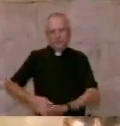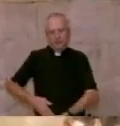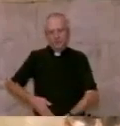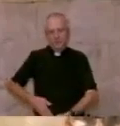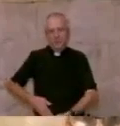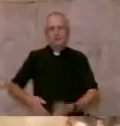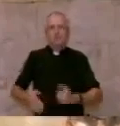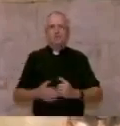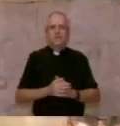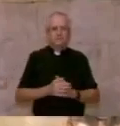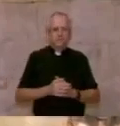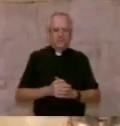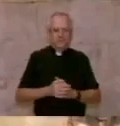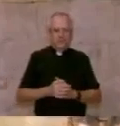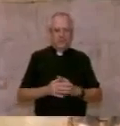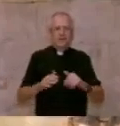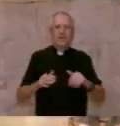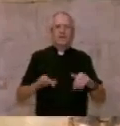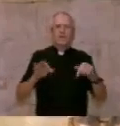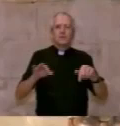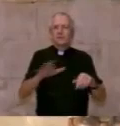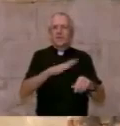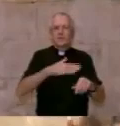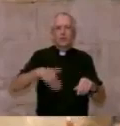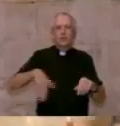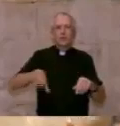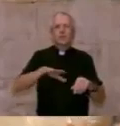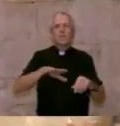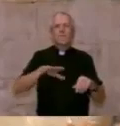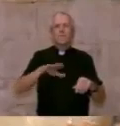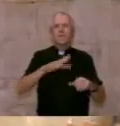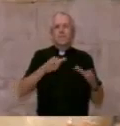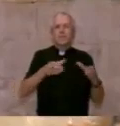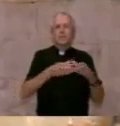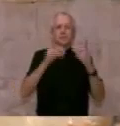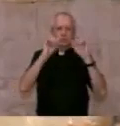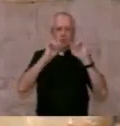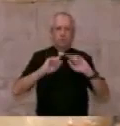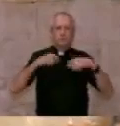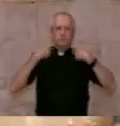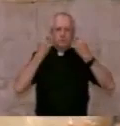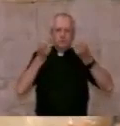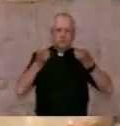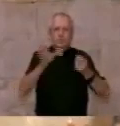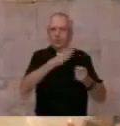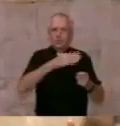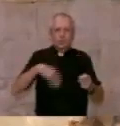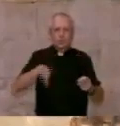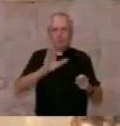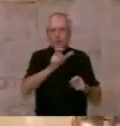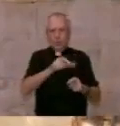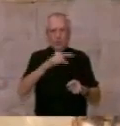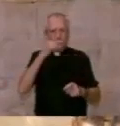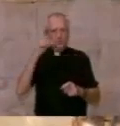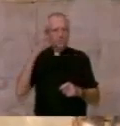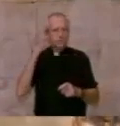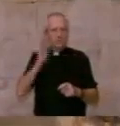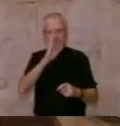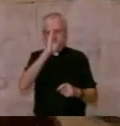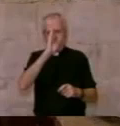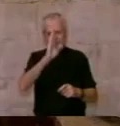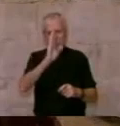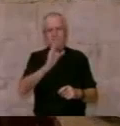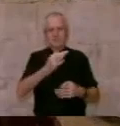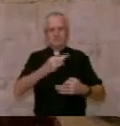seminaristas, hoy es su cumpleaños, el seminarista de aquí, de los miembros de la vida consagrada y de todos los fieles laicos y laicas